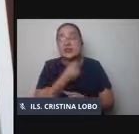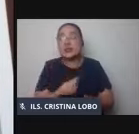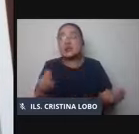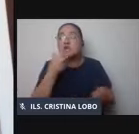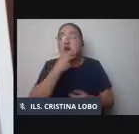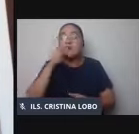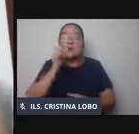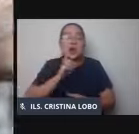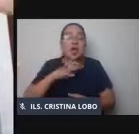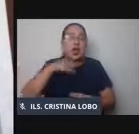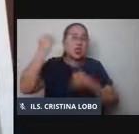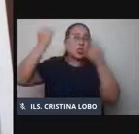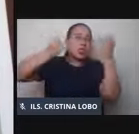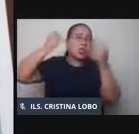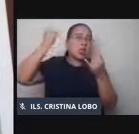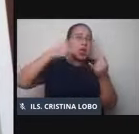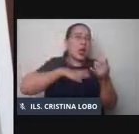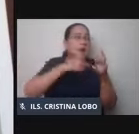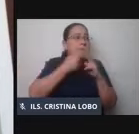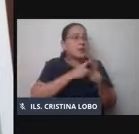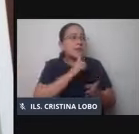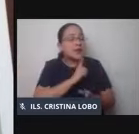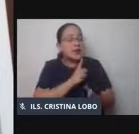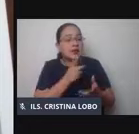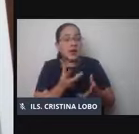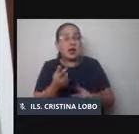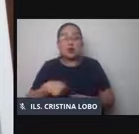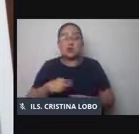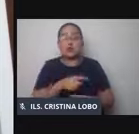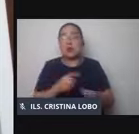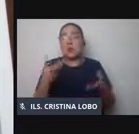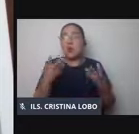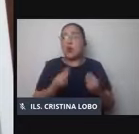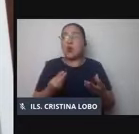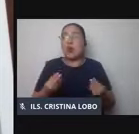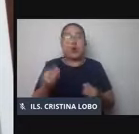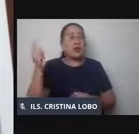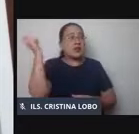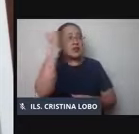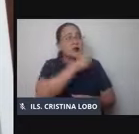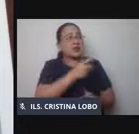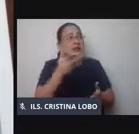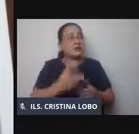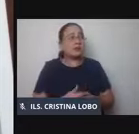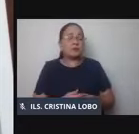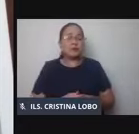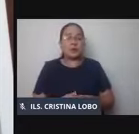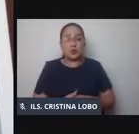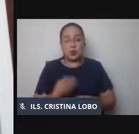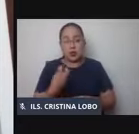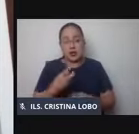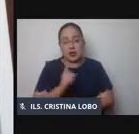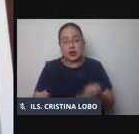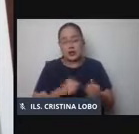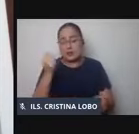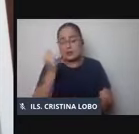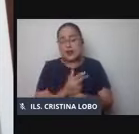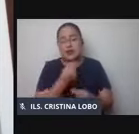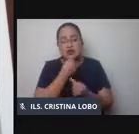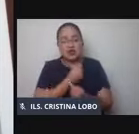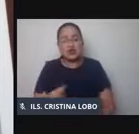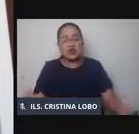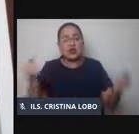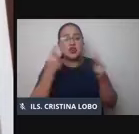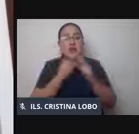también, y entonces hacemos toda una cuestión tremenda. Entonces, se gesta en la infancia porque